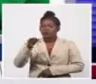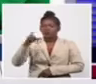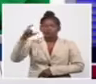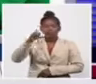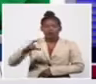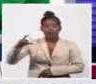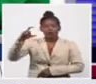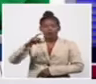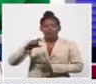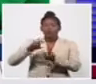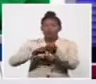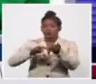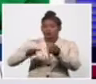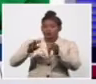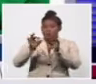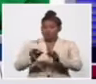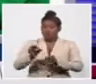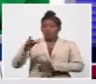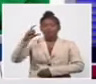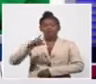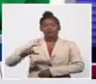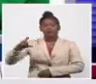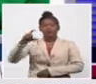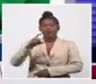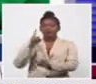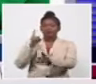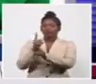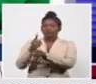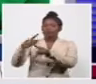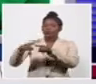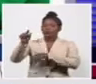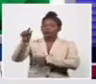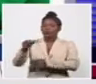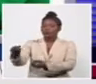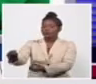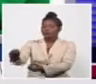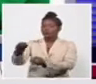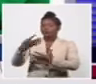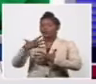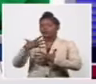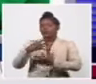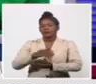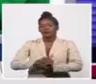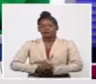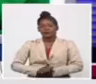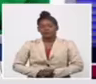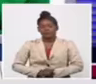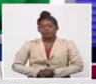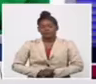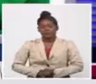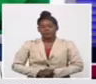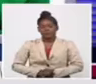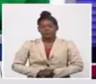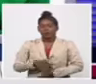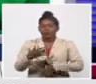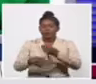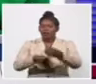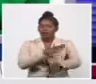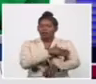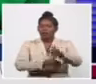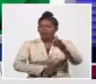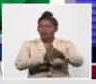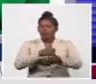esta provincia, contacto de un caso positivo, hipertensión arterial,